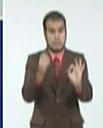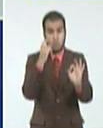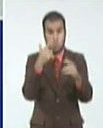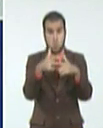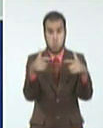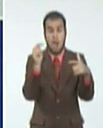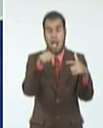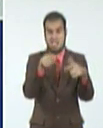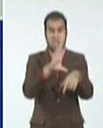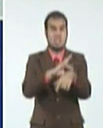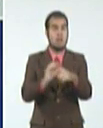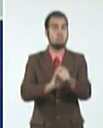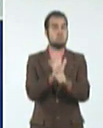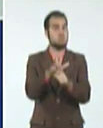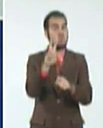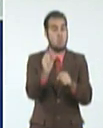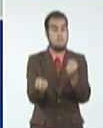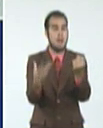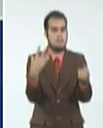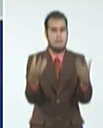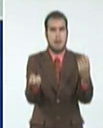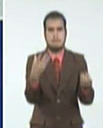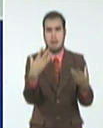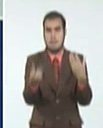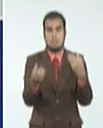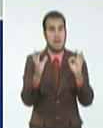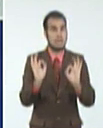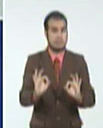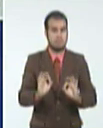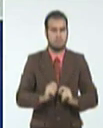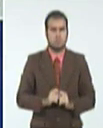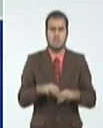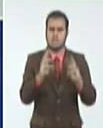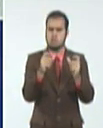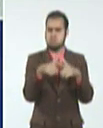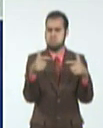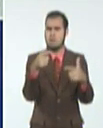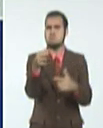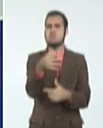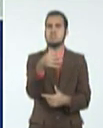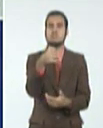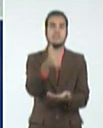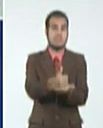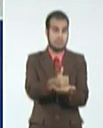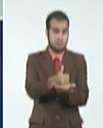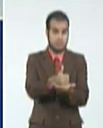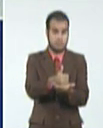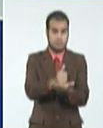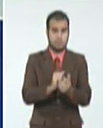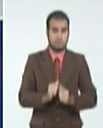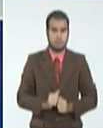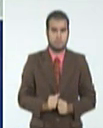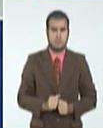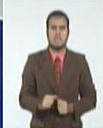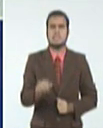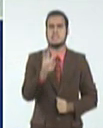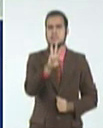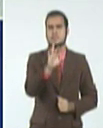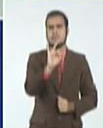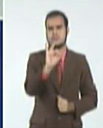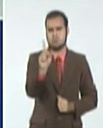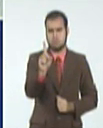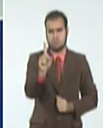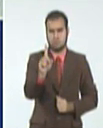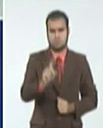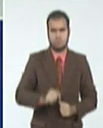variantes, y la cifra mayor ayer en el municipio de Santiago de Cuba con 371